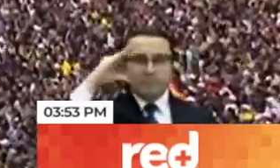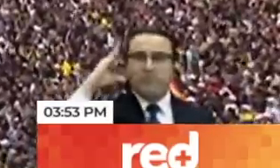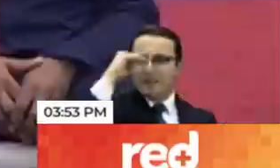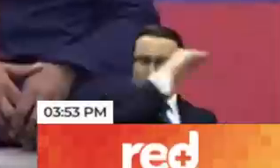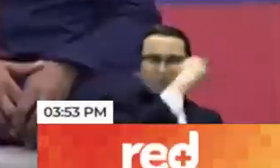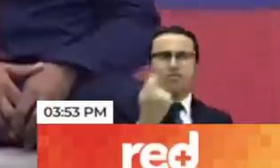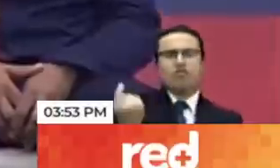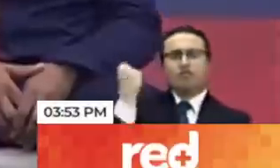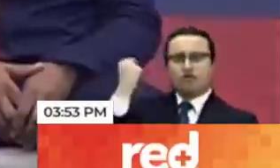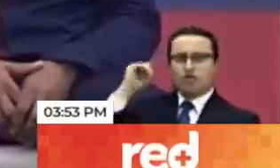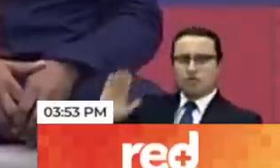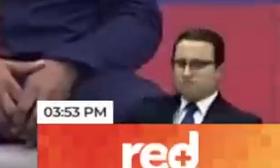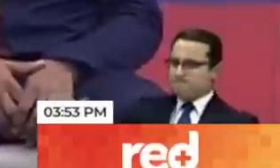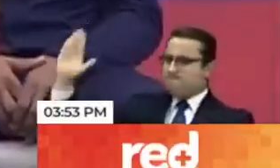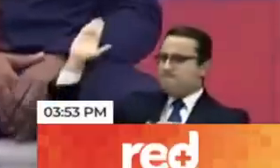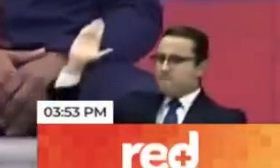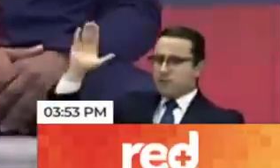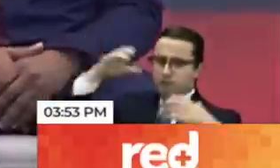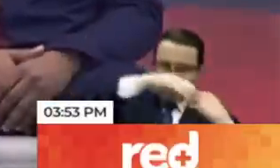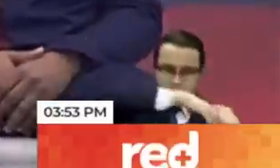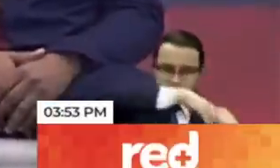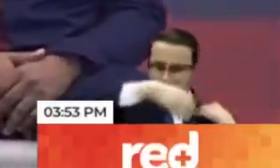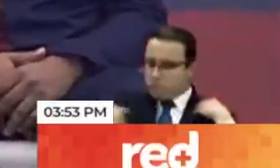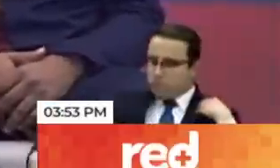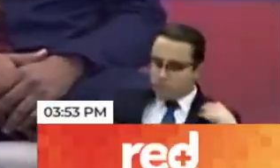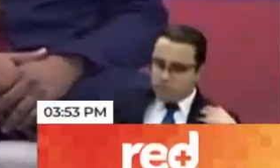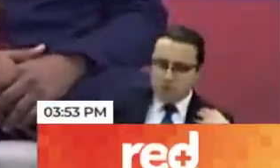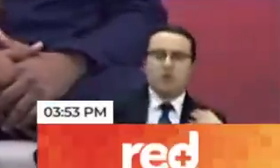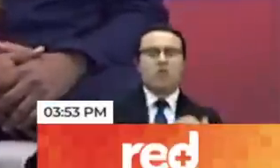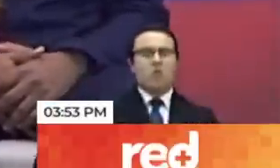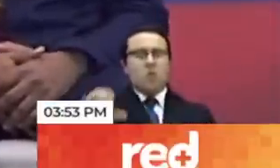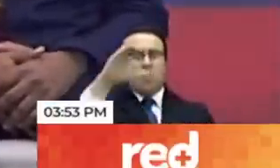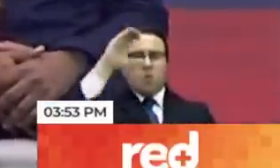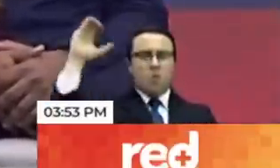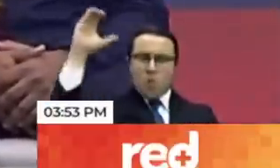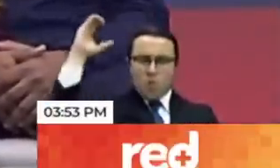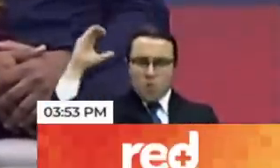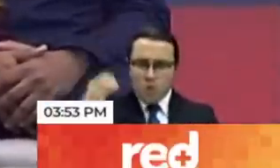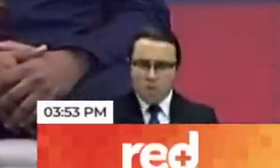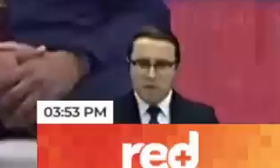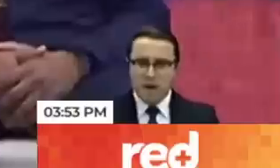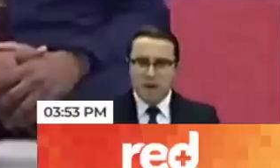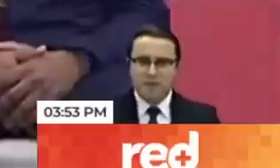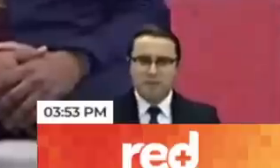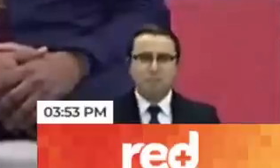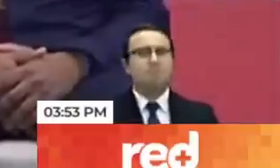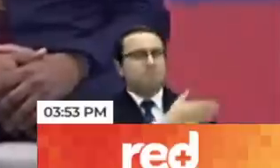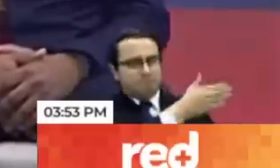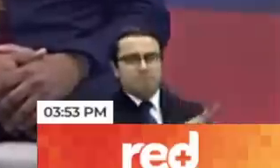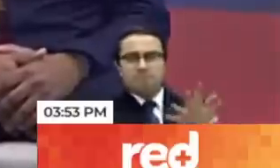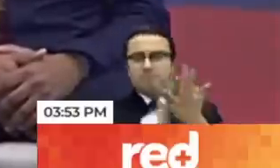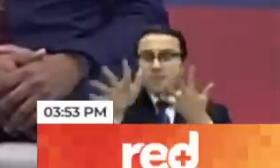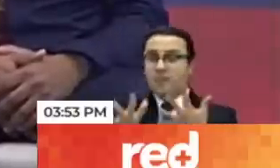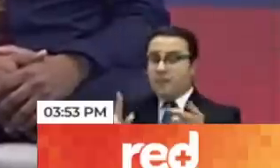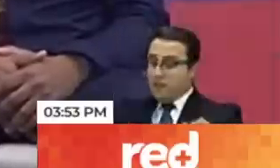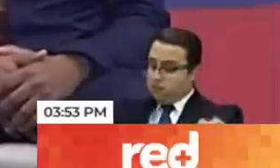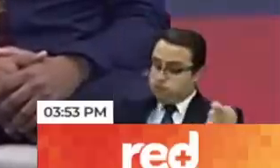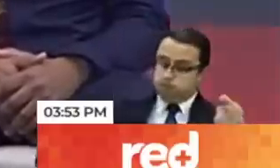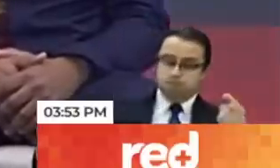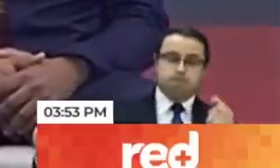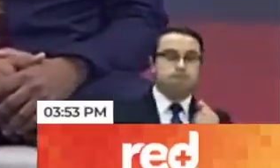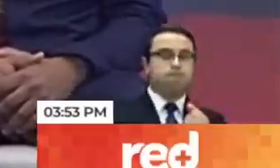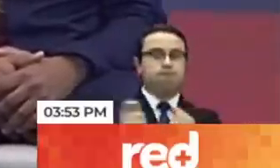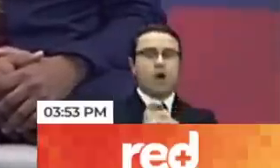unos minutos como presidente de la República de Colombia. Ha dicho él. El verdadero cambio son